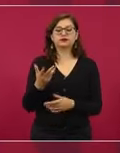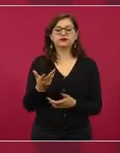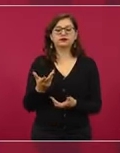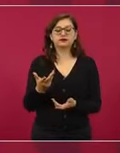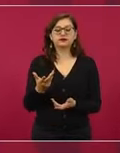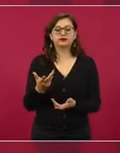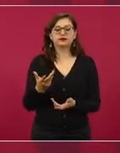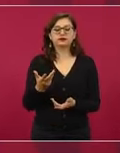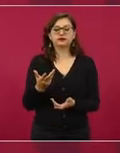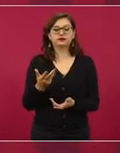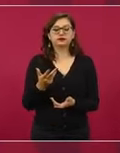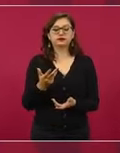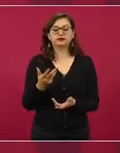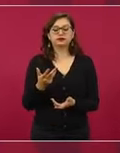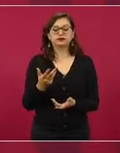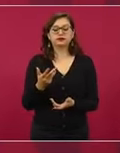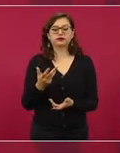a